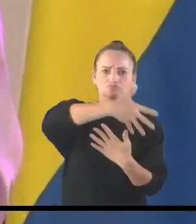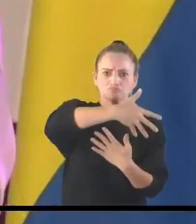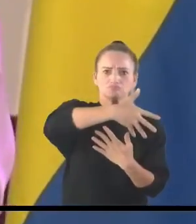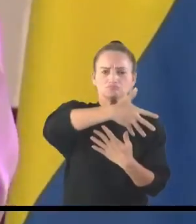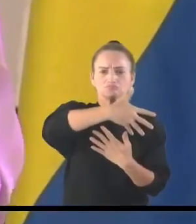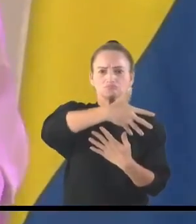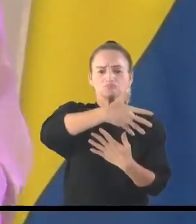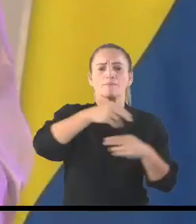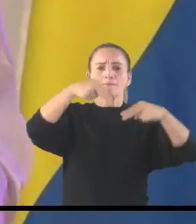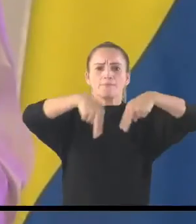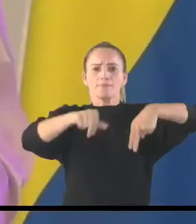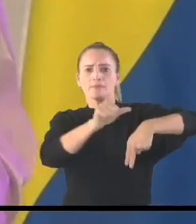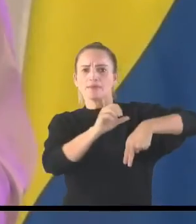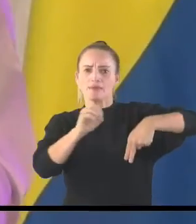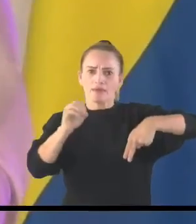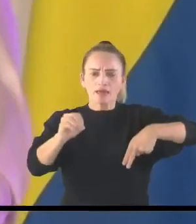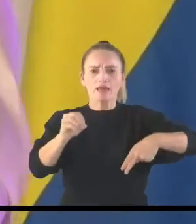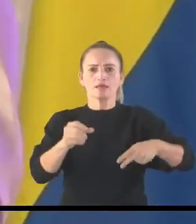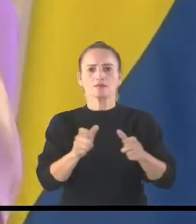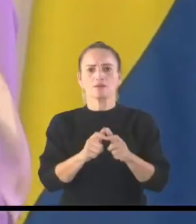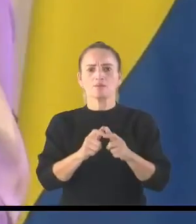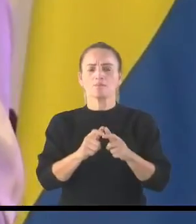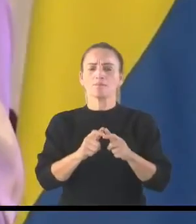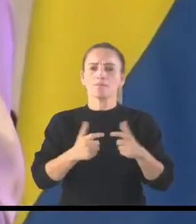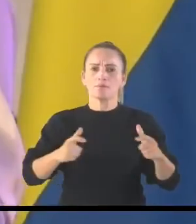transversales de género,